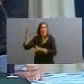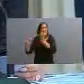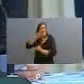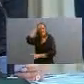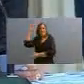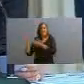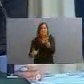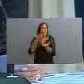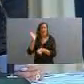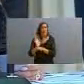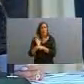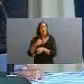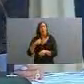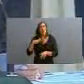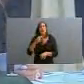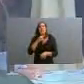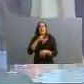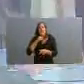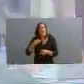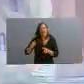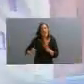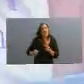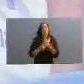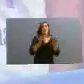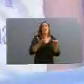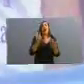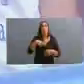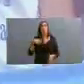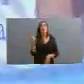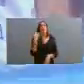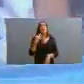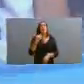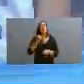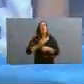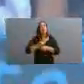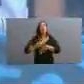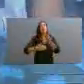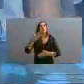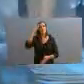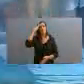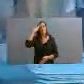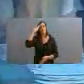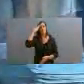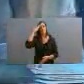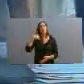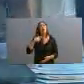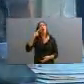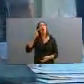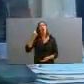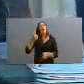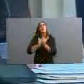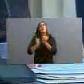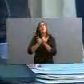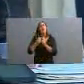él. Por eso debemos actuar con memoria. Deberemos repasar los hechos que marcan con